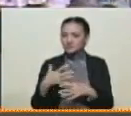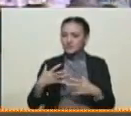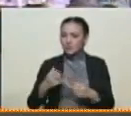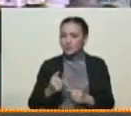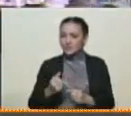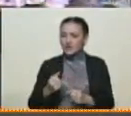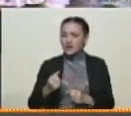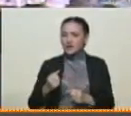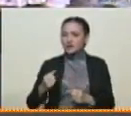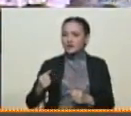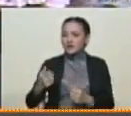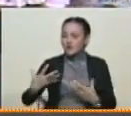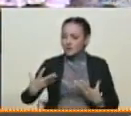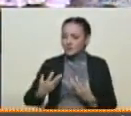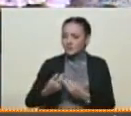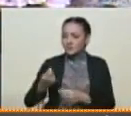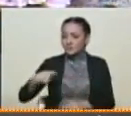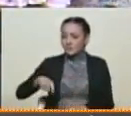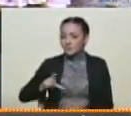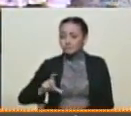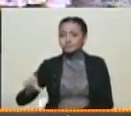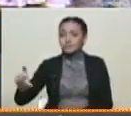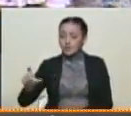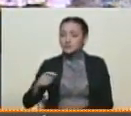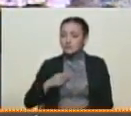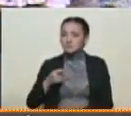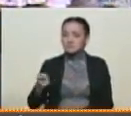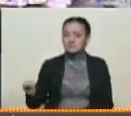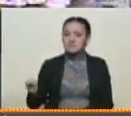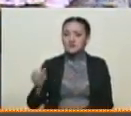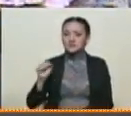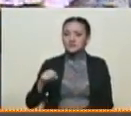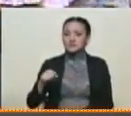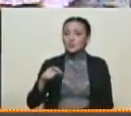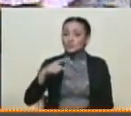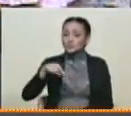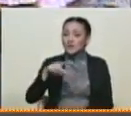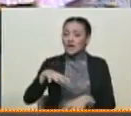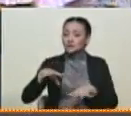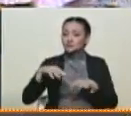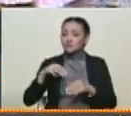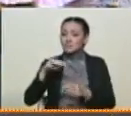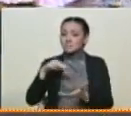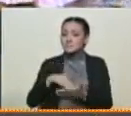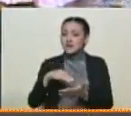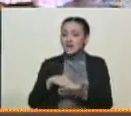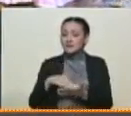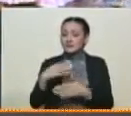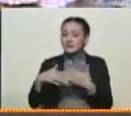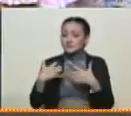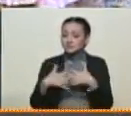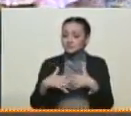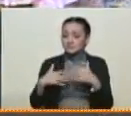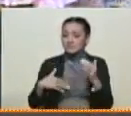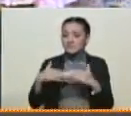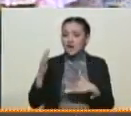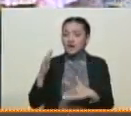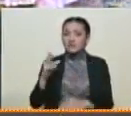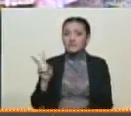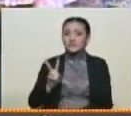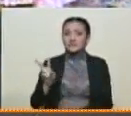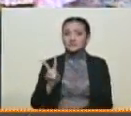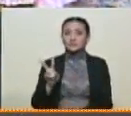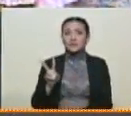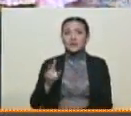acompañamiento técnico y financiero. Pero asuman ustedes, todas y todos, convertir a Miranda en el estado más productivo del país. ¿Asumimos